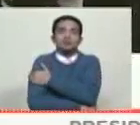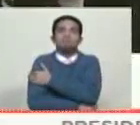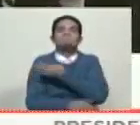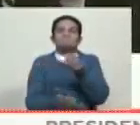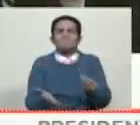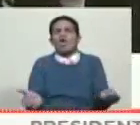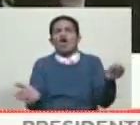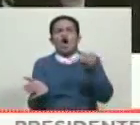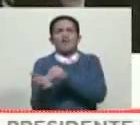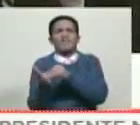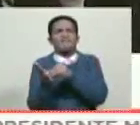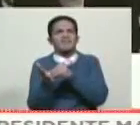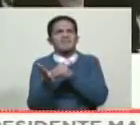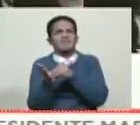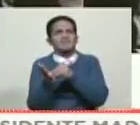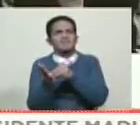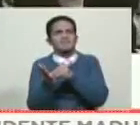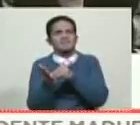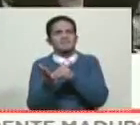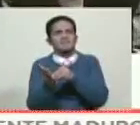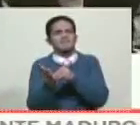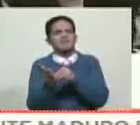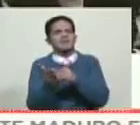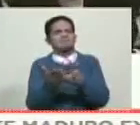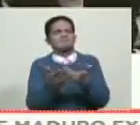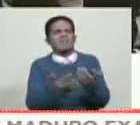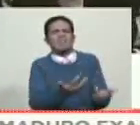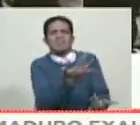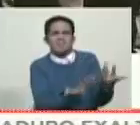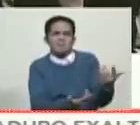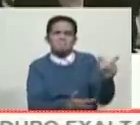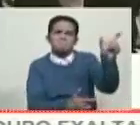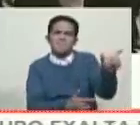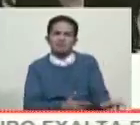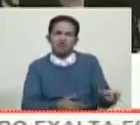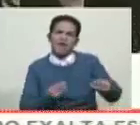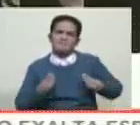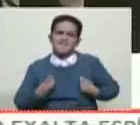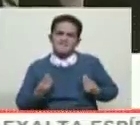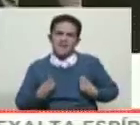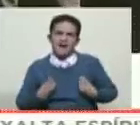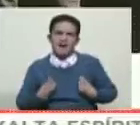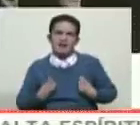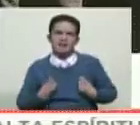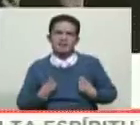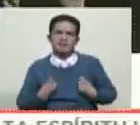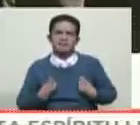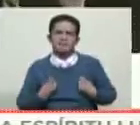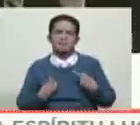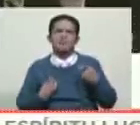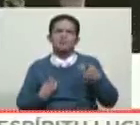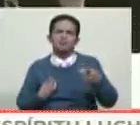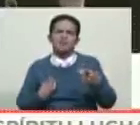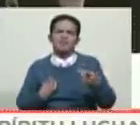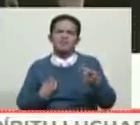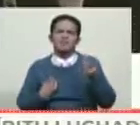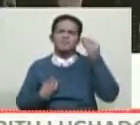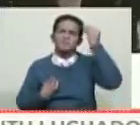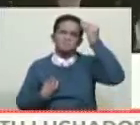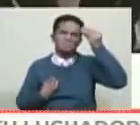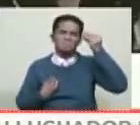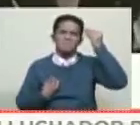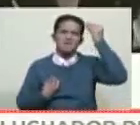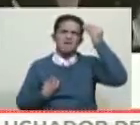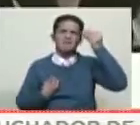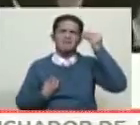reincidir en quemar a un ser humano vivo, ¿qué creen ustedes que va a quedar